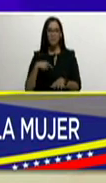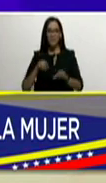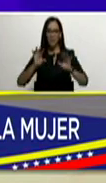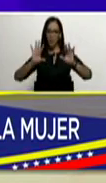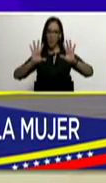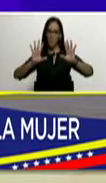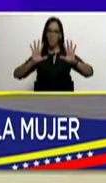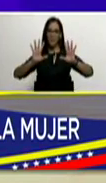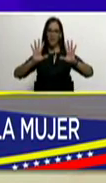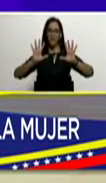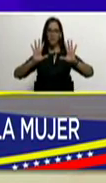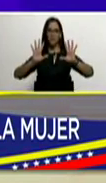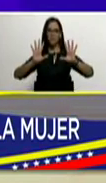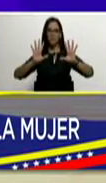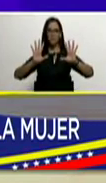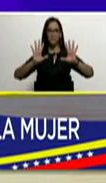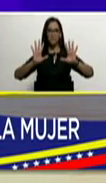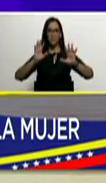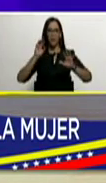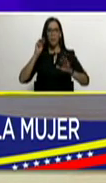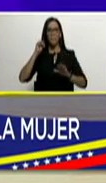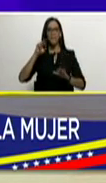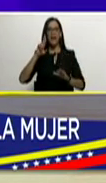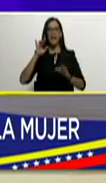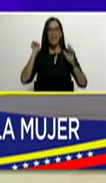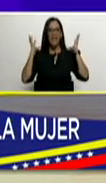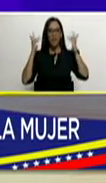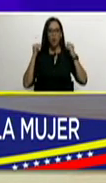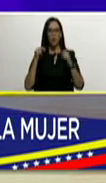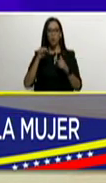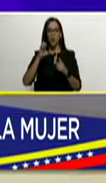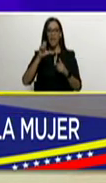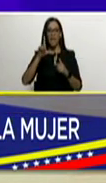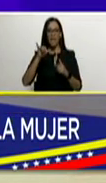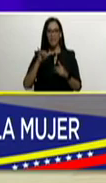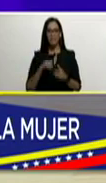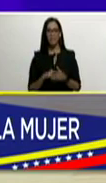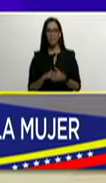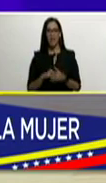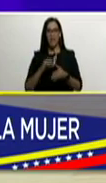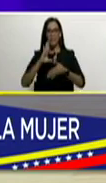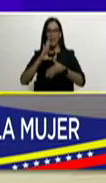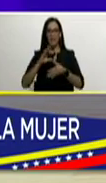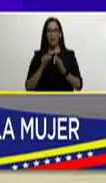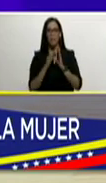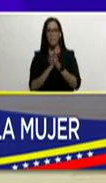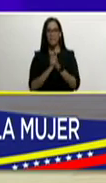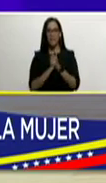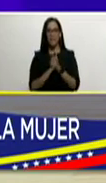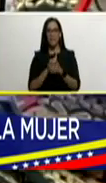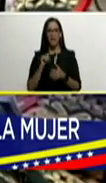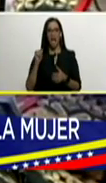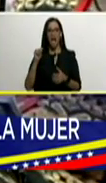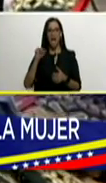manos, María León, Noelí, América, compañera, Asia,